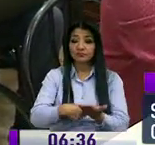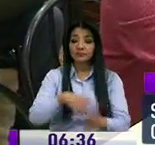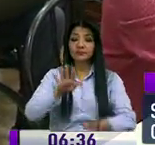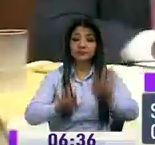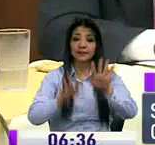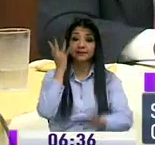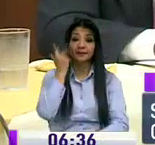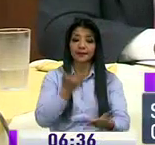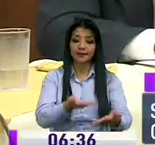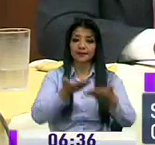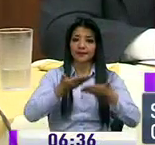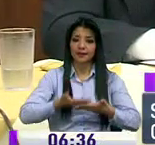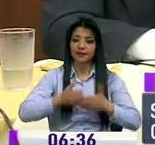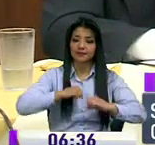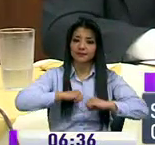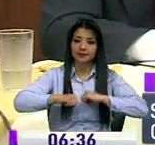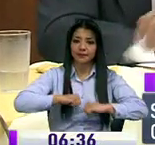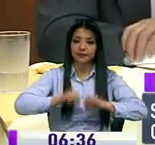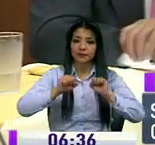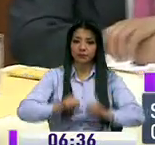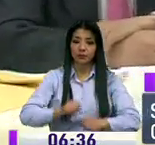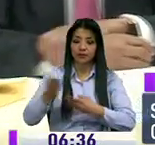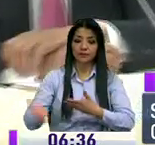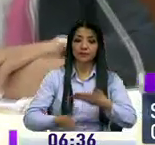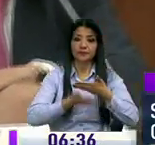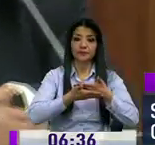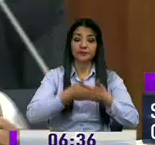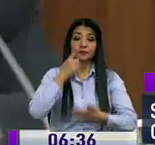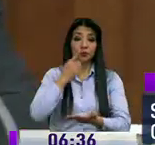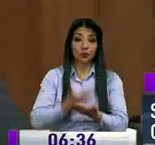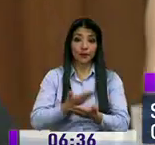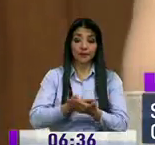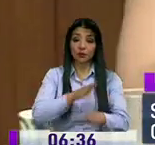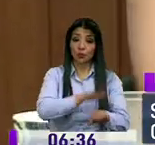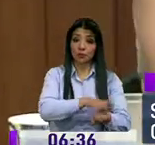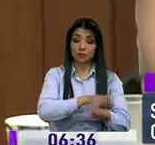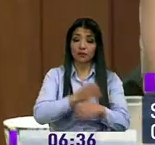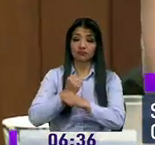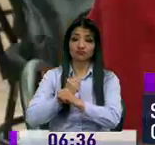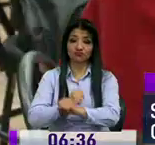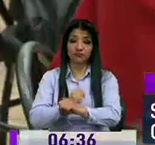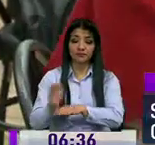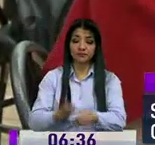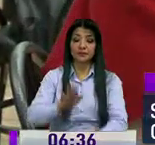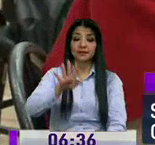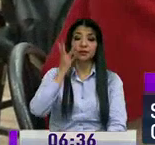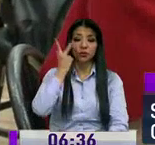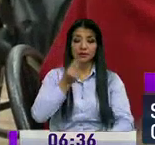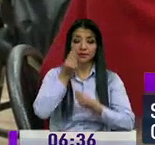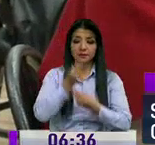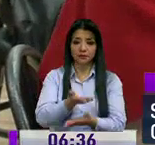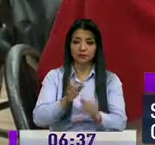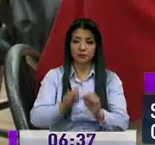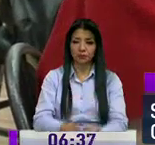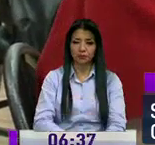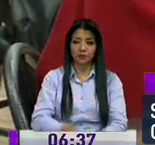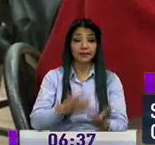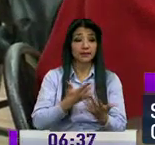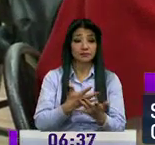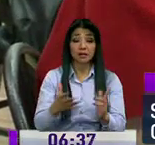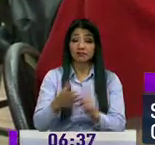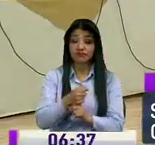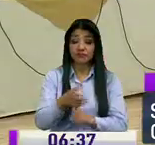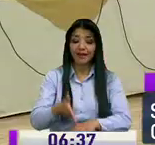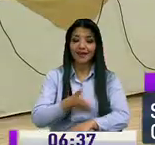pedidos de juicio político, recibir las pruebas de cargo y descargo, y 5 días para ejecutar el informe. Esperan lograrlo antes